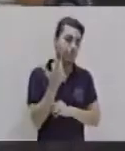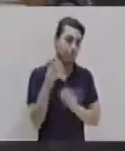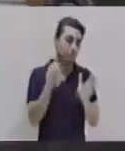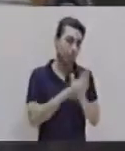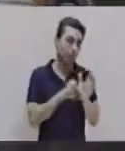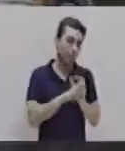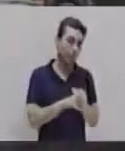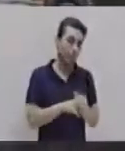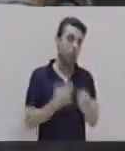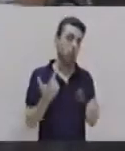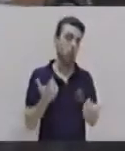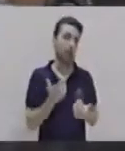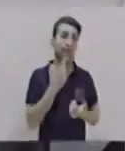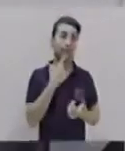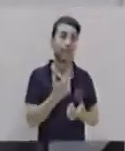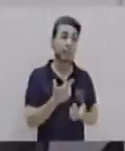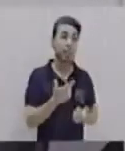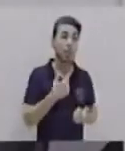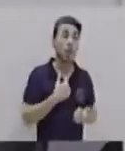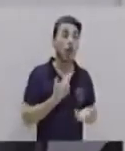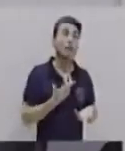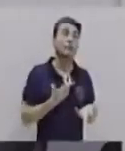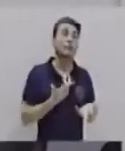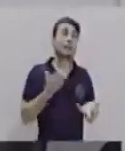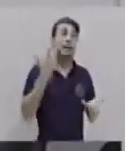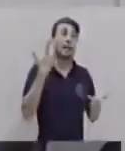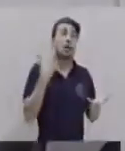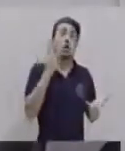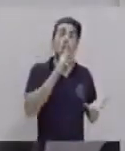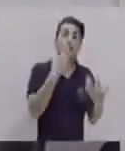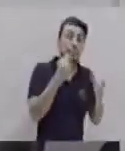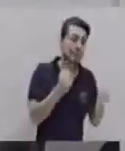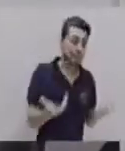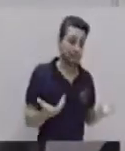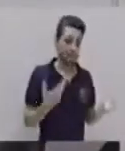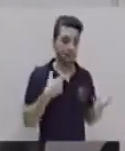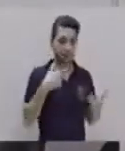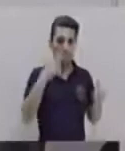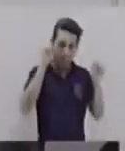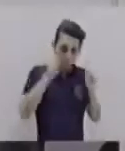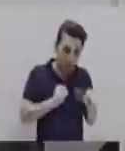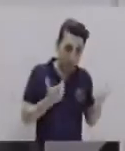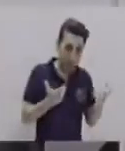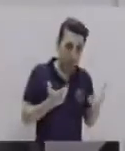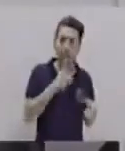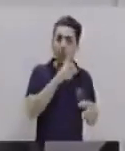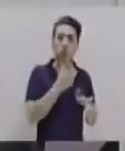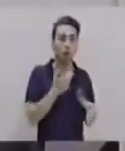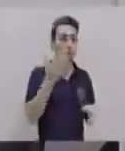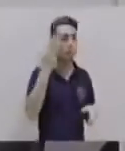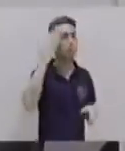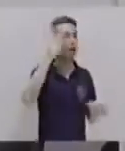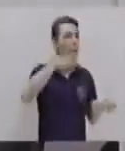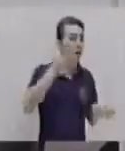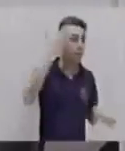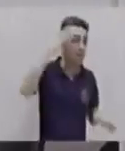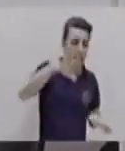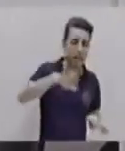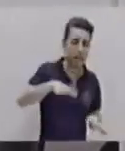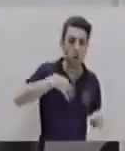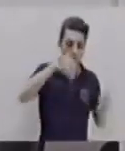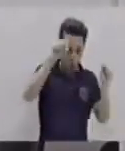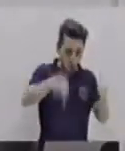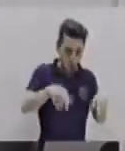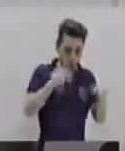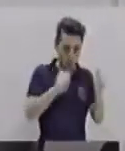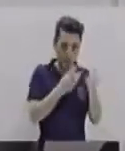por ejemplo, decir, lo pude haber hecho y no lo hice. Entonces no dejemos para mañana lo que